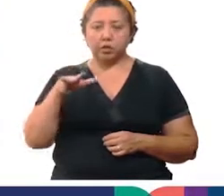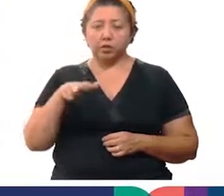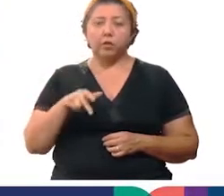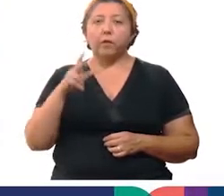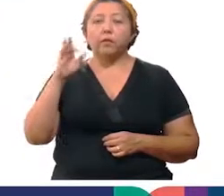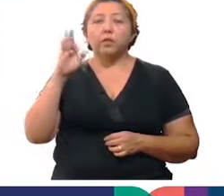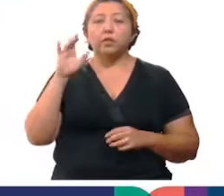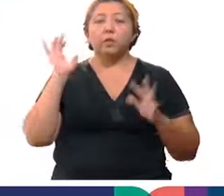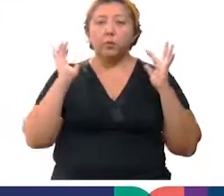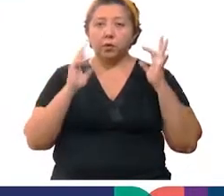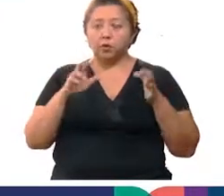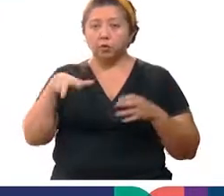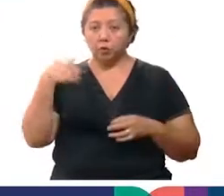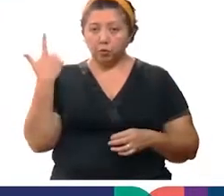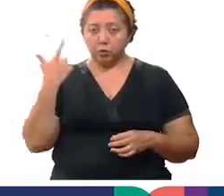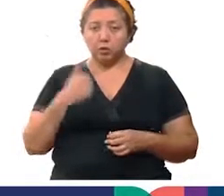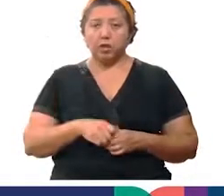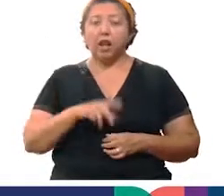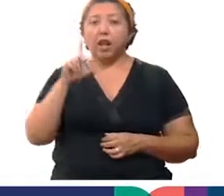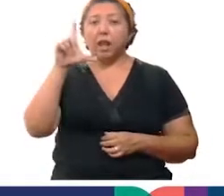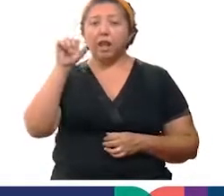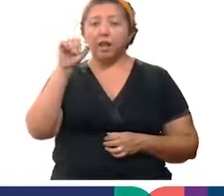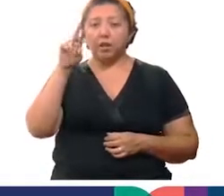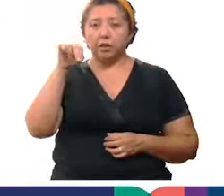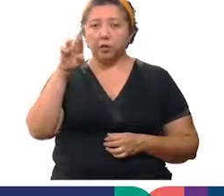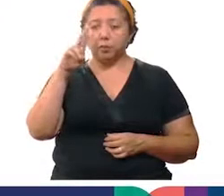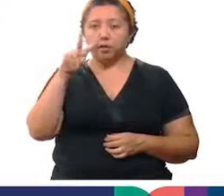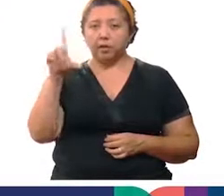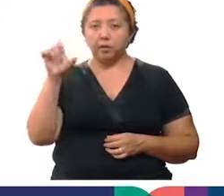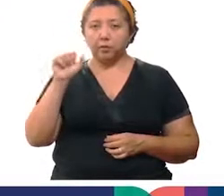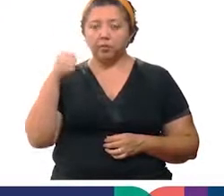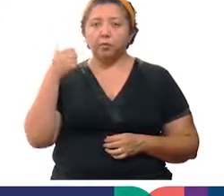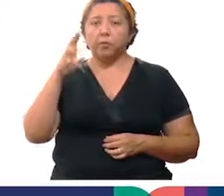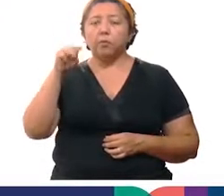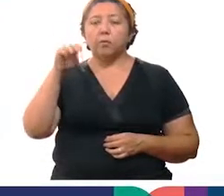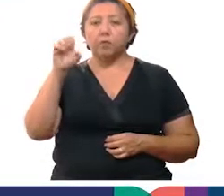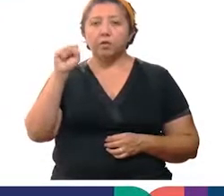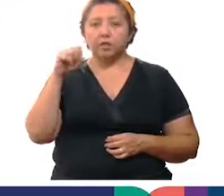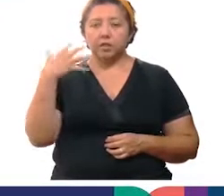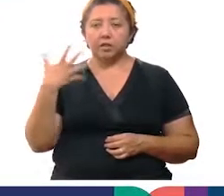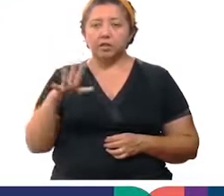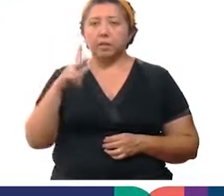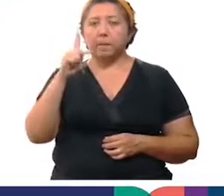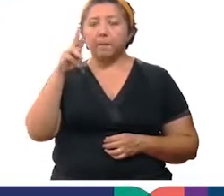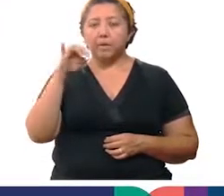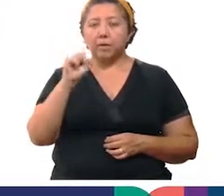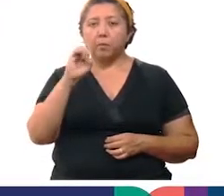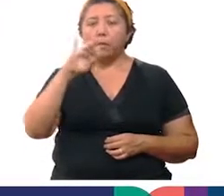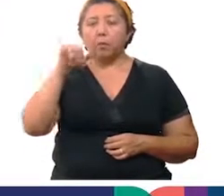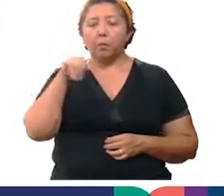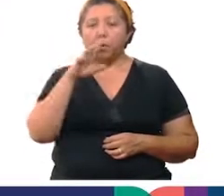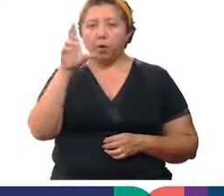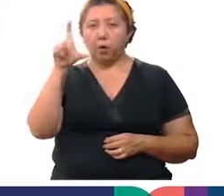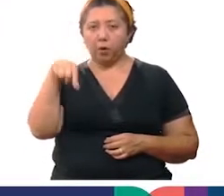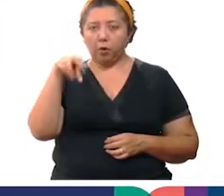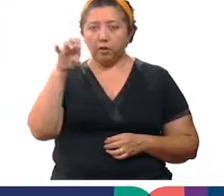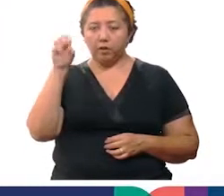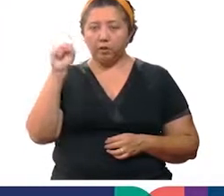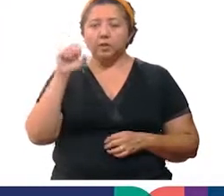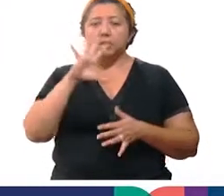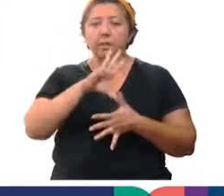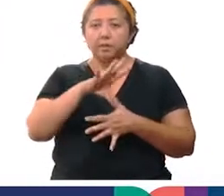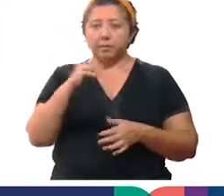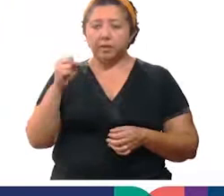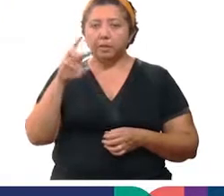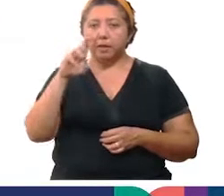18, Francisco de Montejo 12, Leandro Valle 11, Mulsay 10, Pensiones 9, Bojorques, Manuel Ávila Camacho, Las